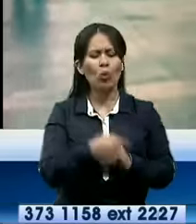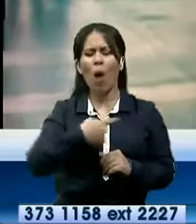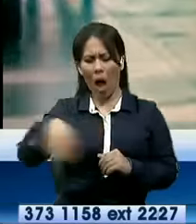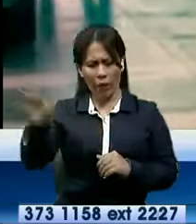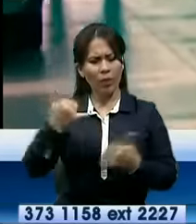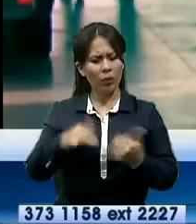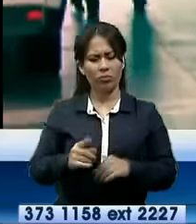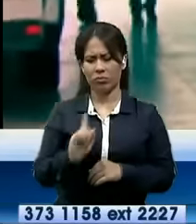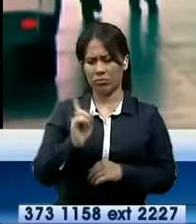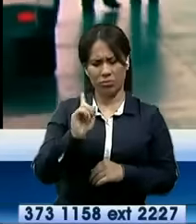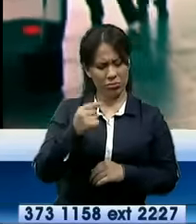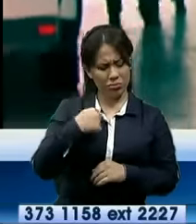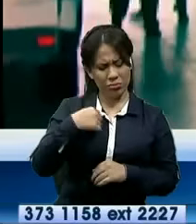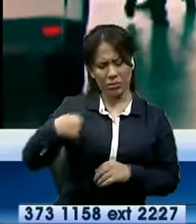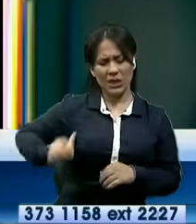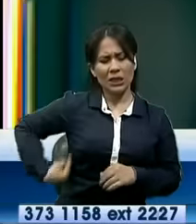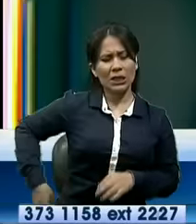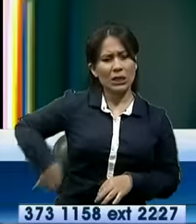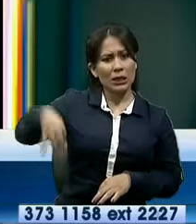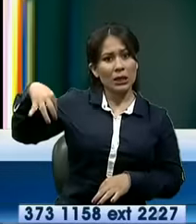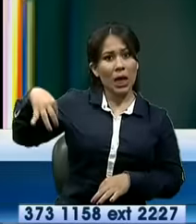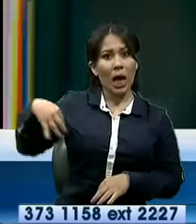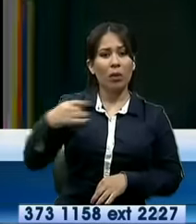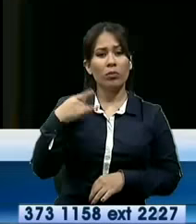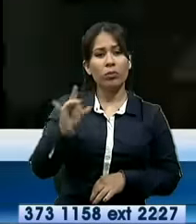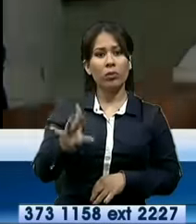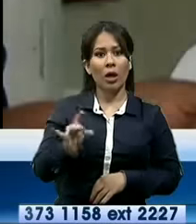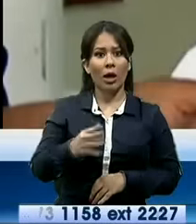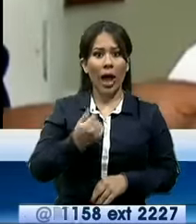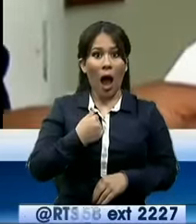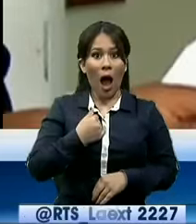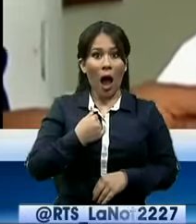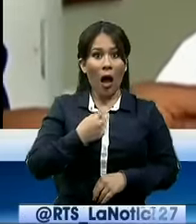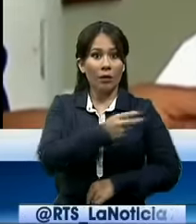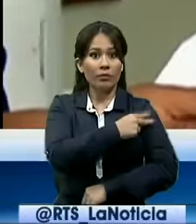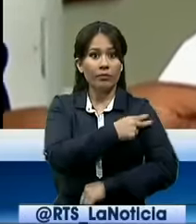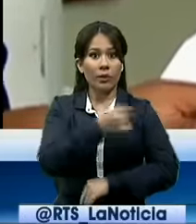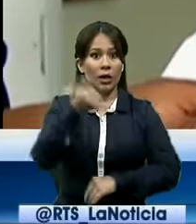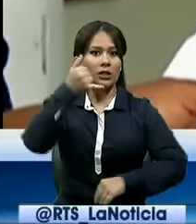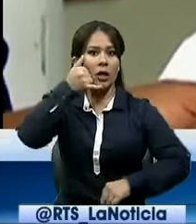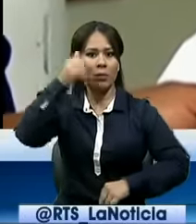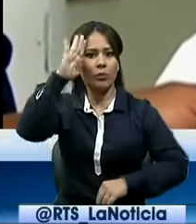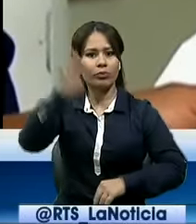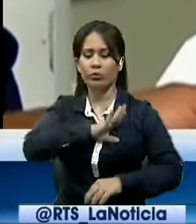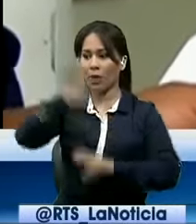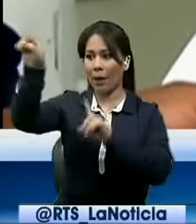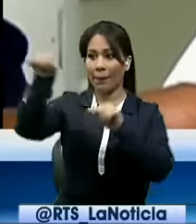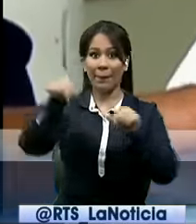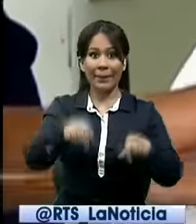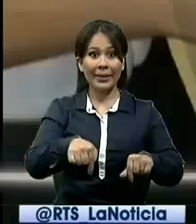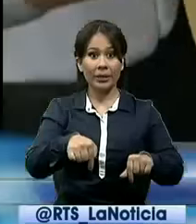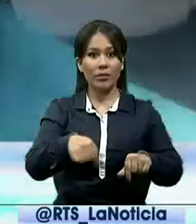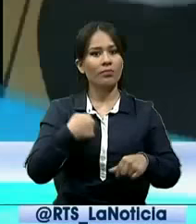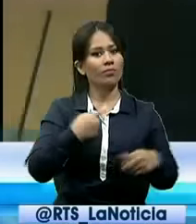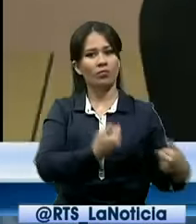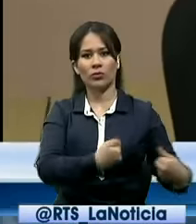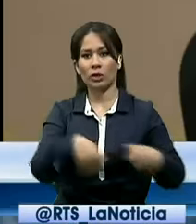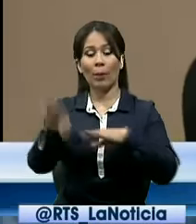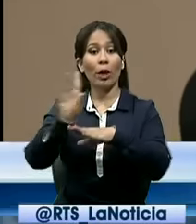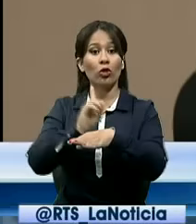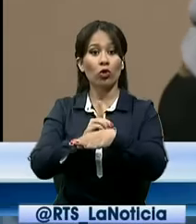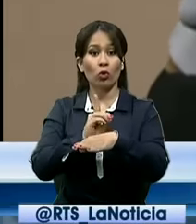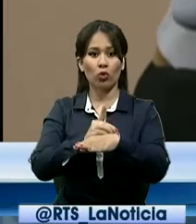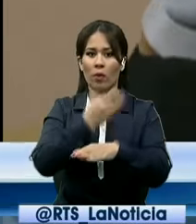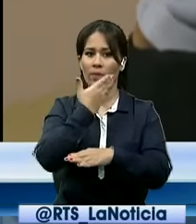por lo que dio aviso inmediato a la policía. Quedó a cargo de nuestros médicos, se ingresó en el área de emergencia. Está valorado